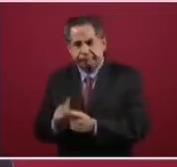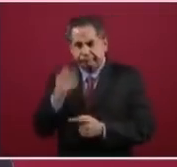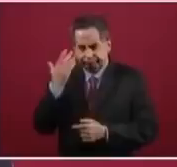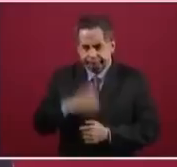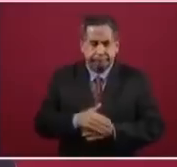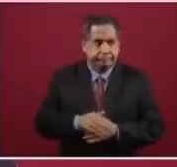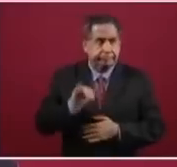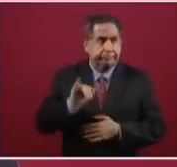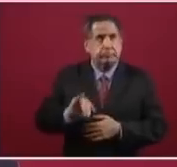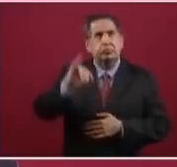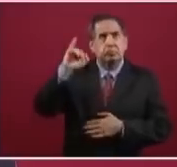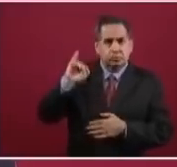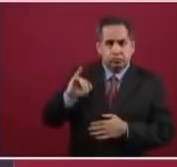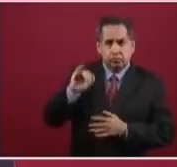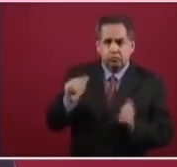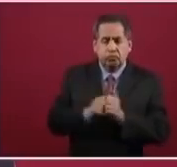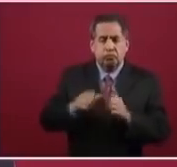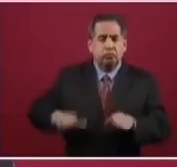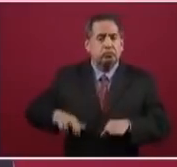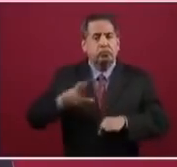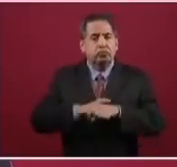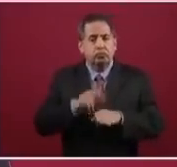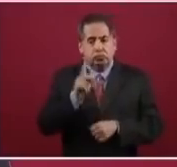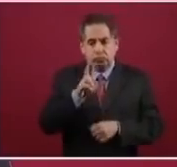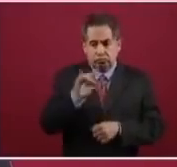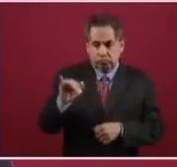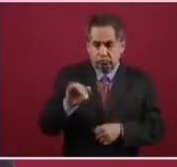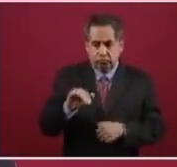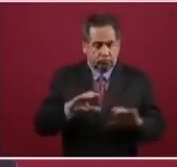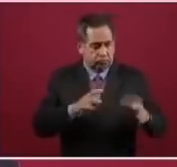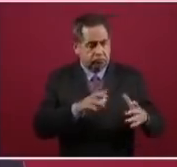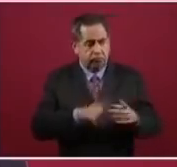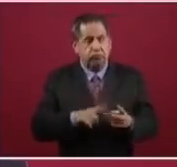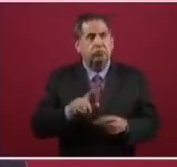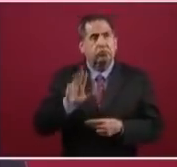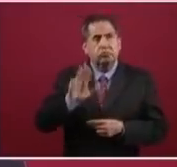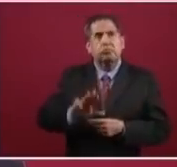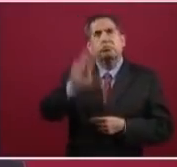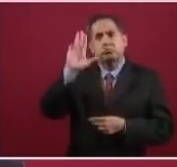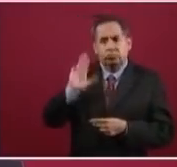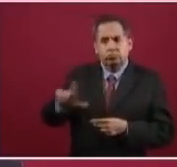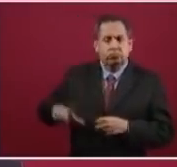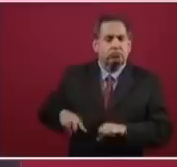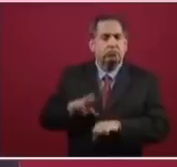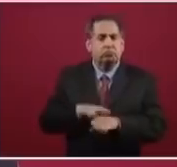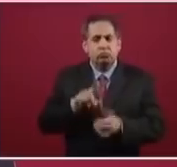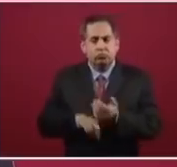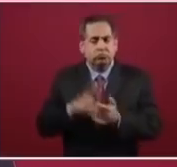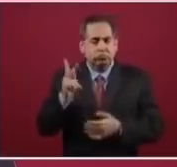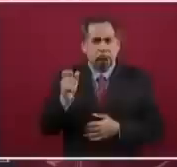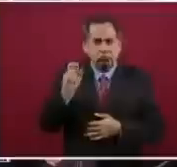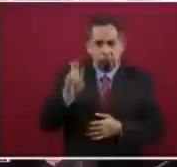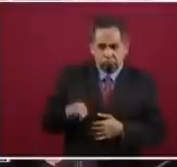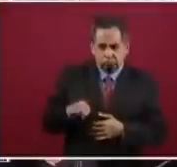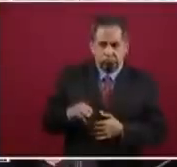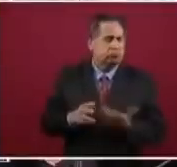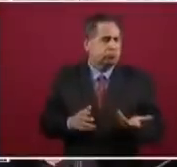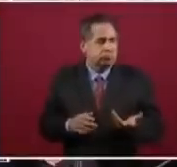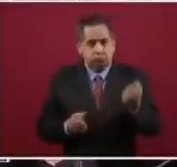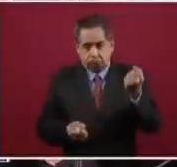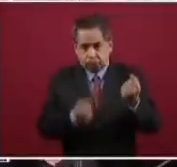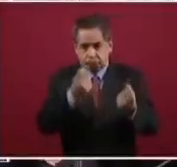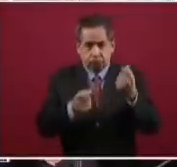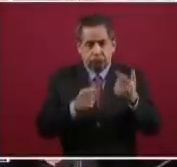el jueves pasado nos reunimos con los gobernadores del pri el miércoles pasado nos reunimos con los gobernadores del pan algunos